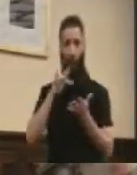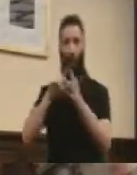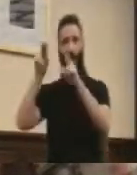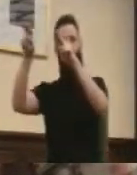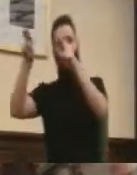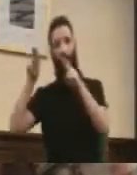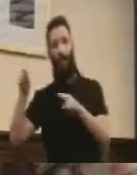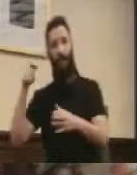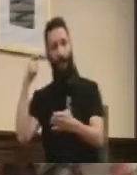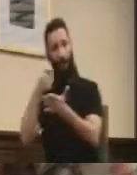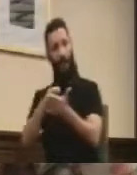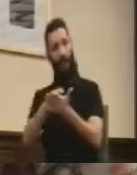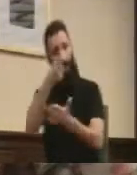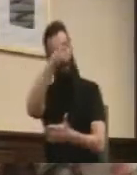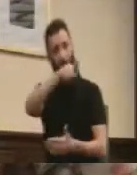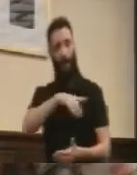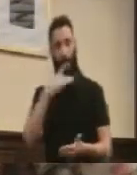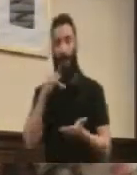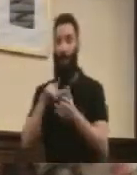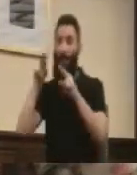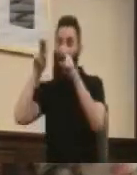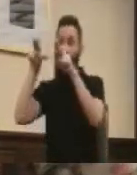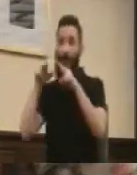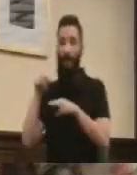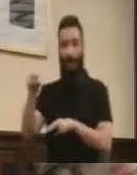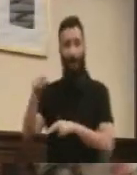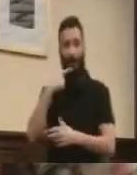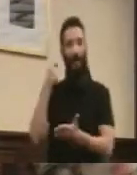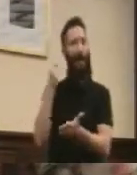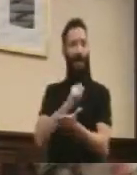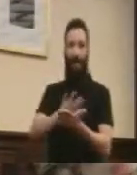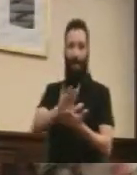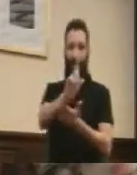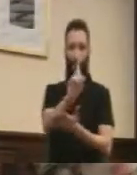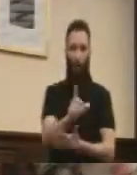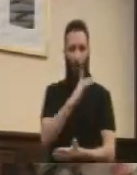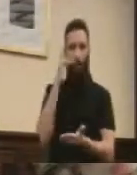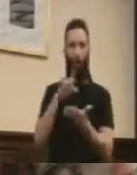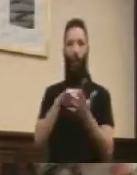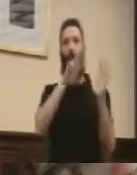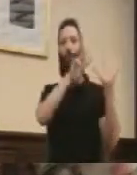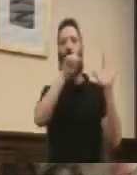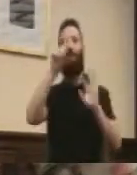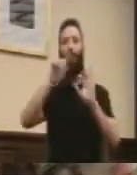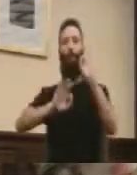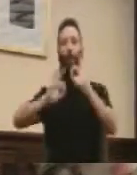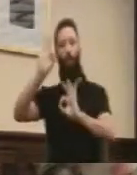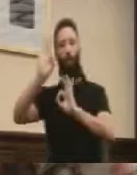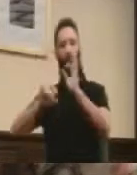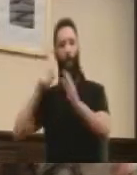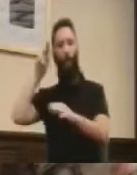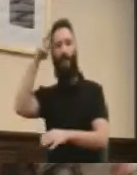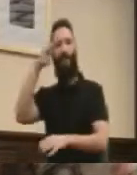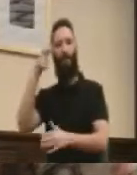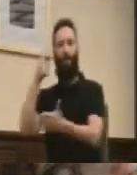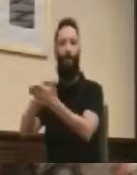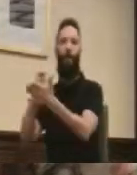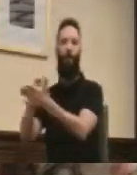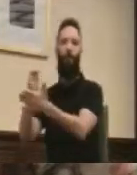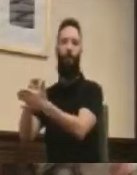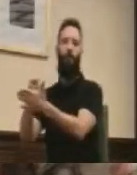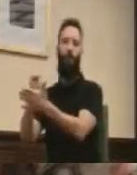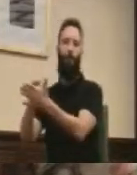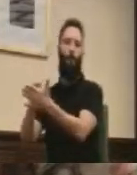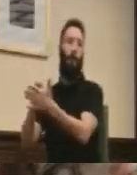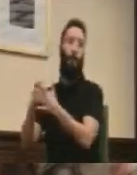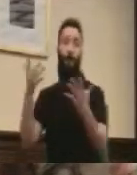pagan. Esta miseria de residencia no es gratis, pagan el 86% de su pensión.